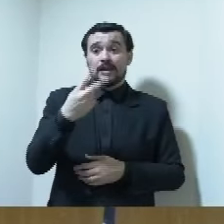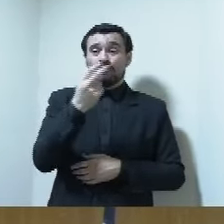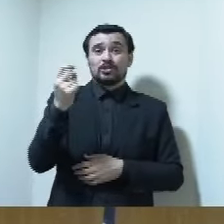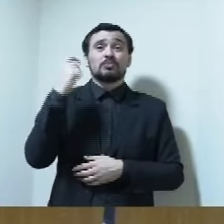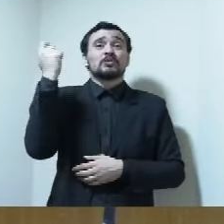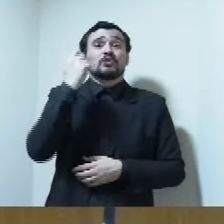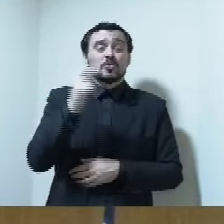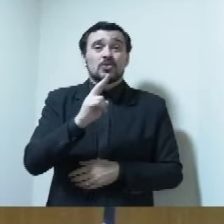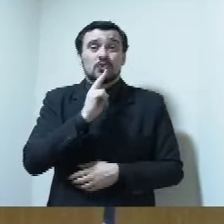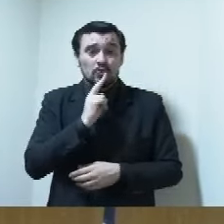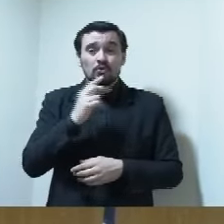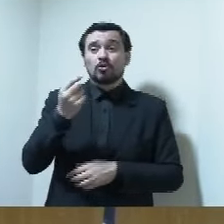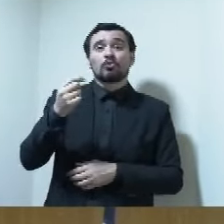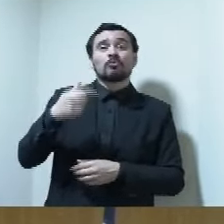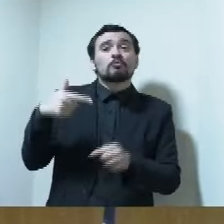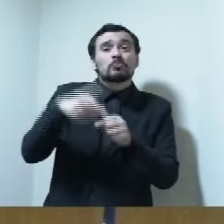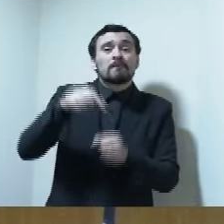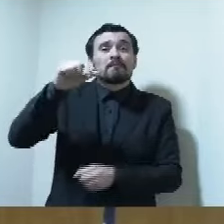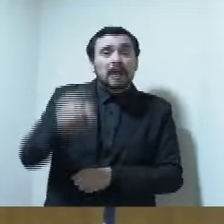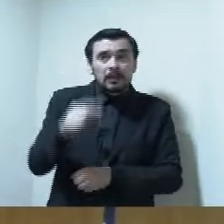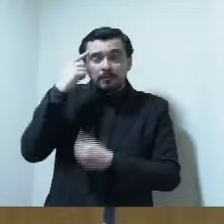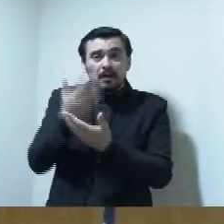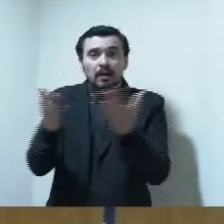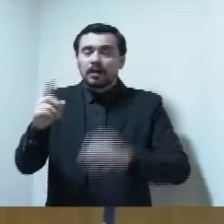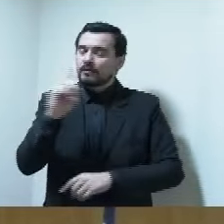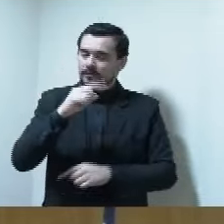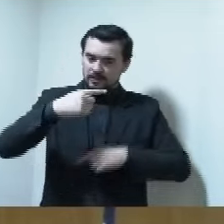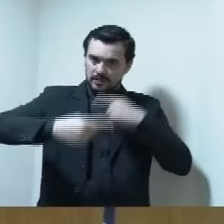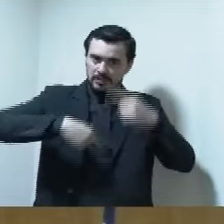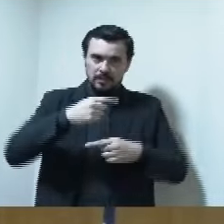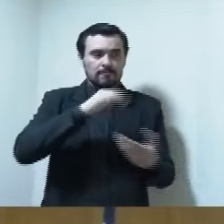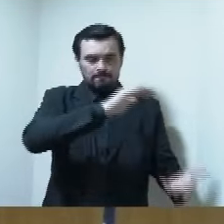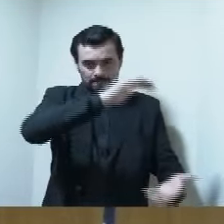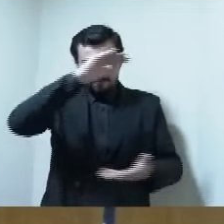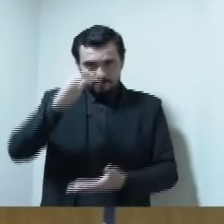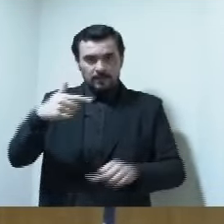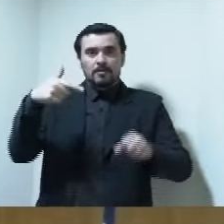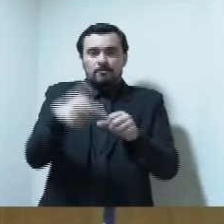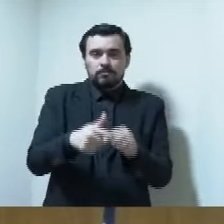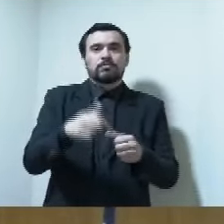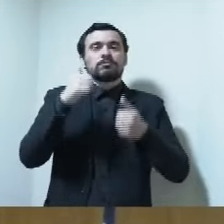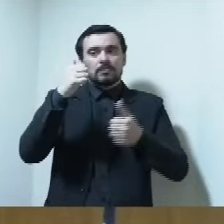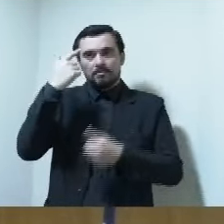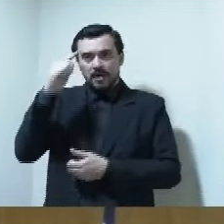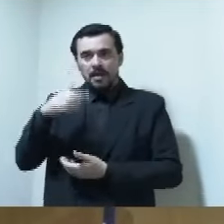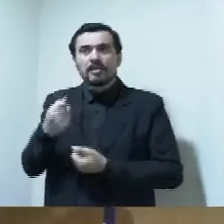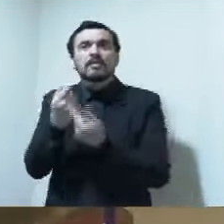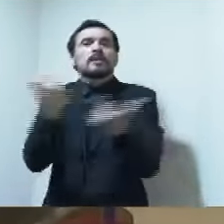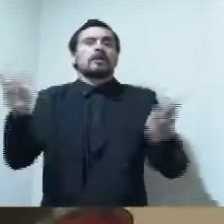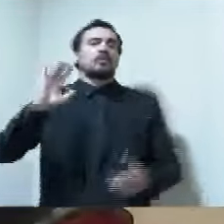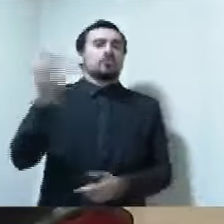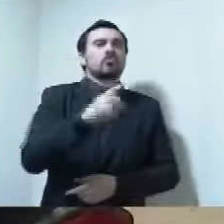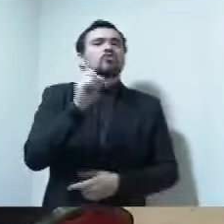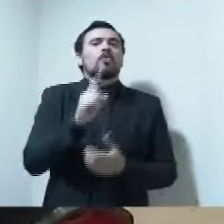dólares en caja y combustible barato para la ciudadanía, pasamos a aguas tónicas de oro y una Petropar para los amigos.